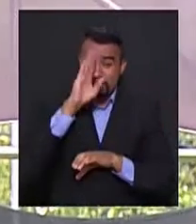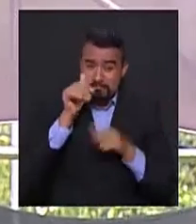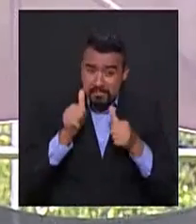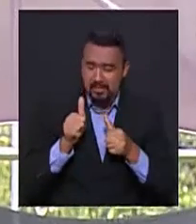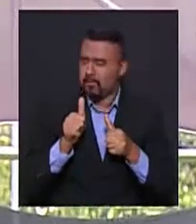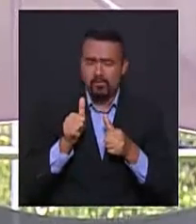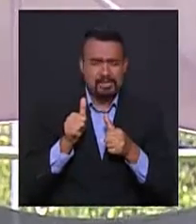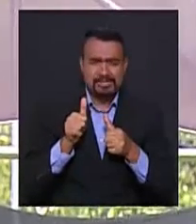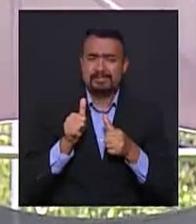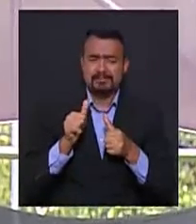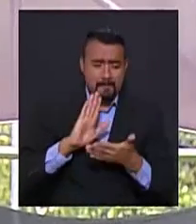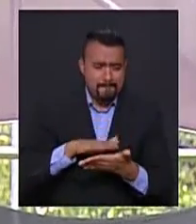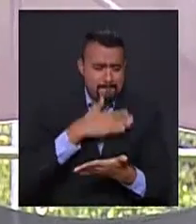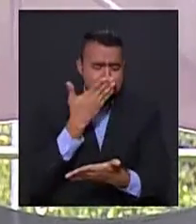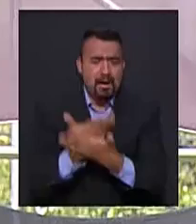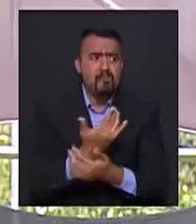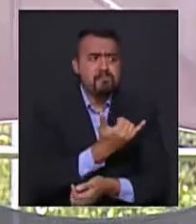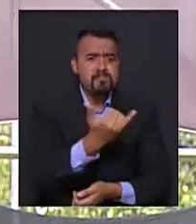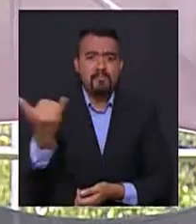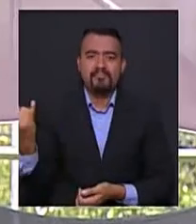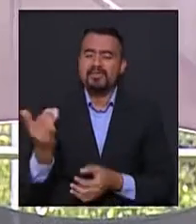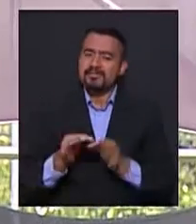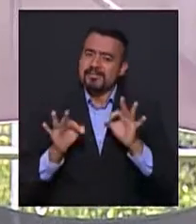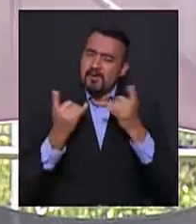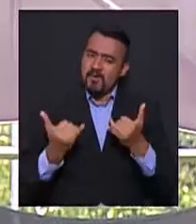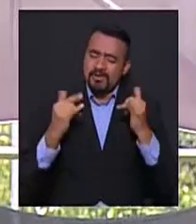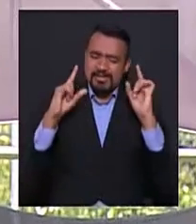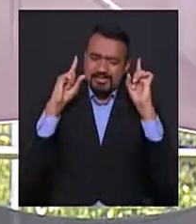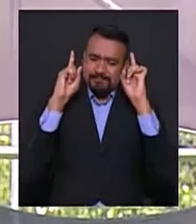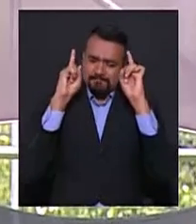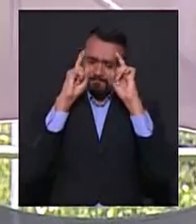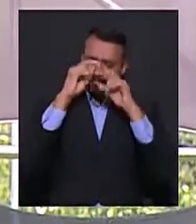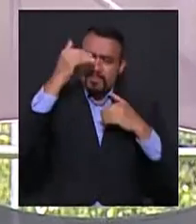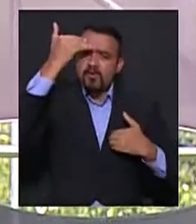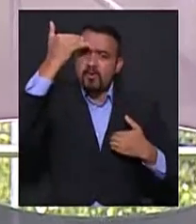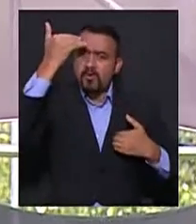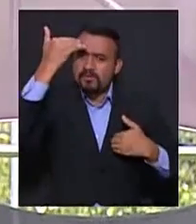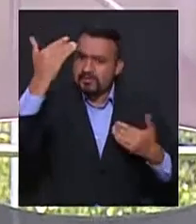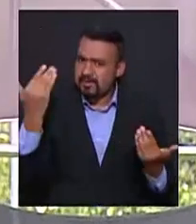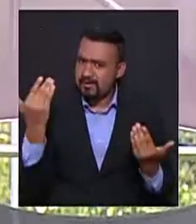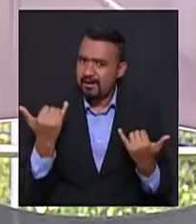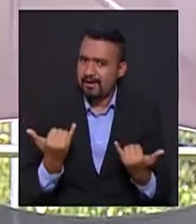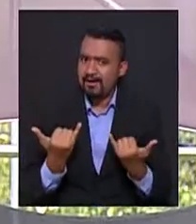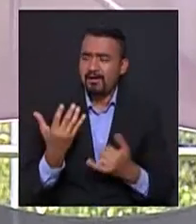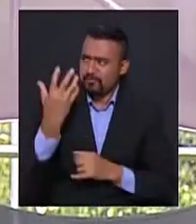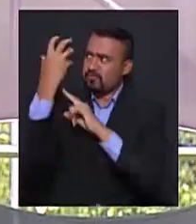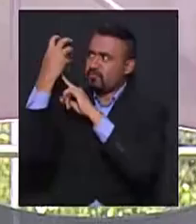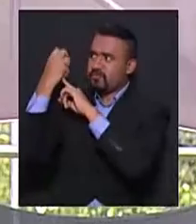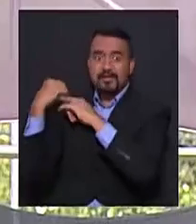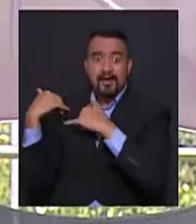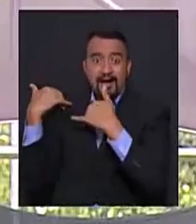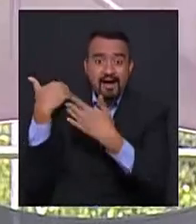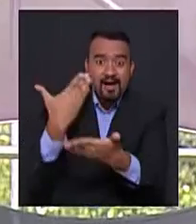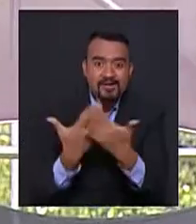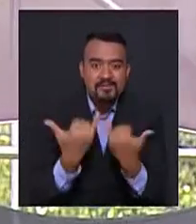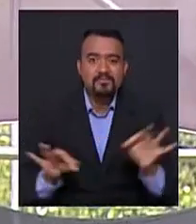esta reflexión que proponemos, que de alguna manera implica reconciliarnos con nuestro pasado, también nos obliga a trazarnos